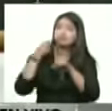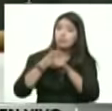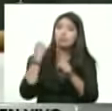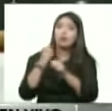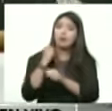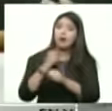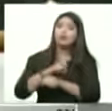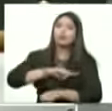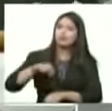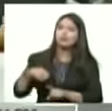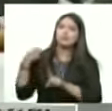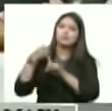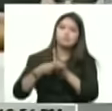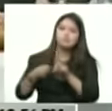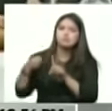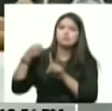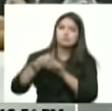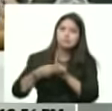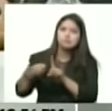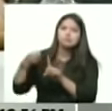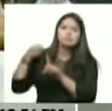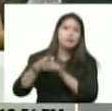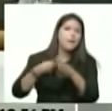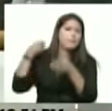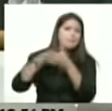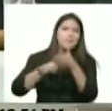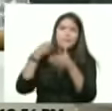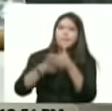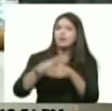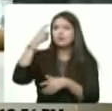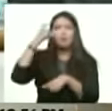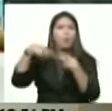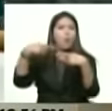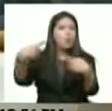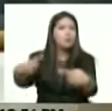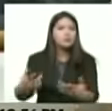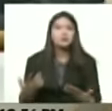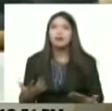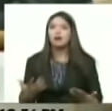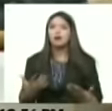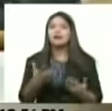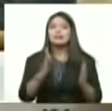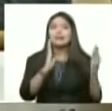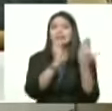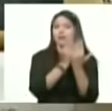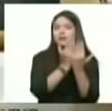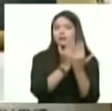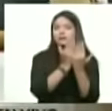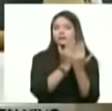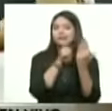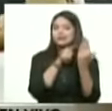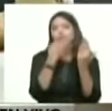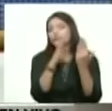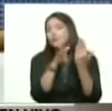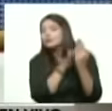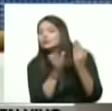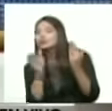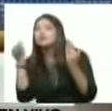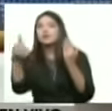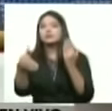somos perseverantes, perseverantes, todos los días. Todos los días. Si se cierra una puerta por aquí, como dicen, nos metemos por la